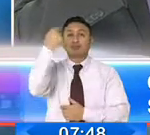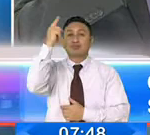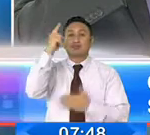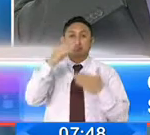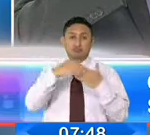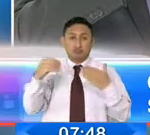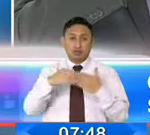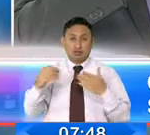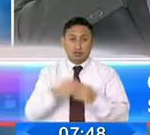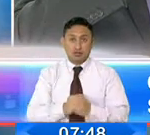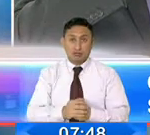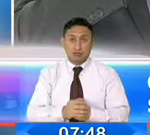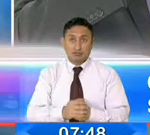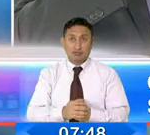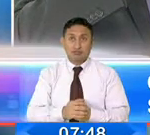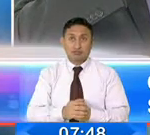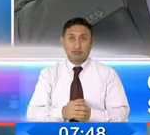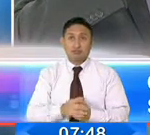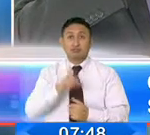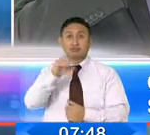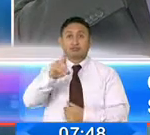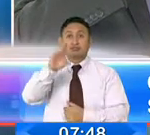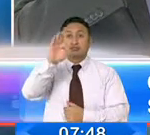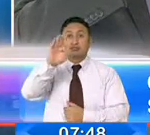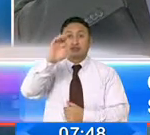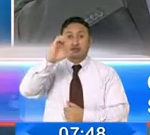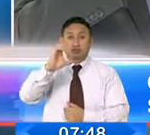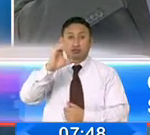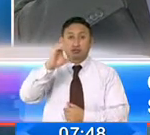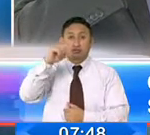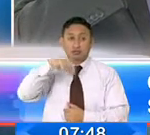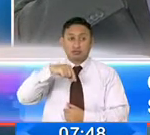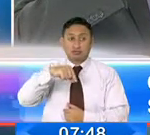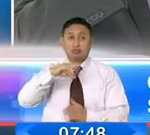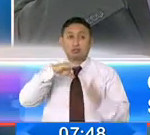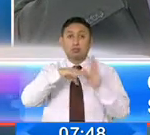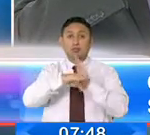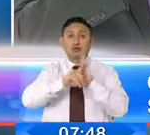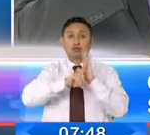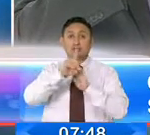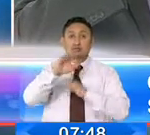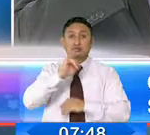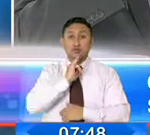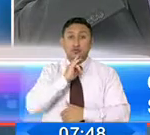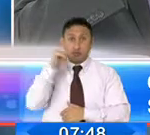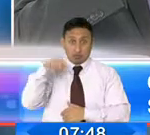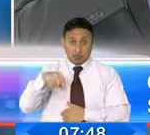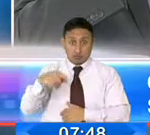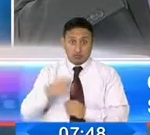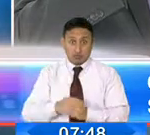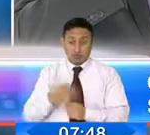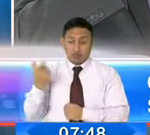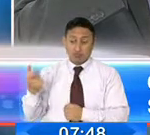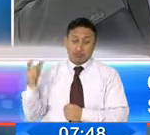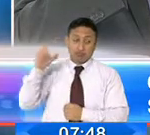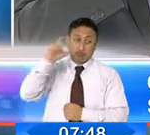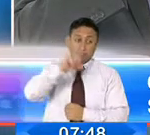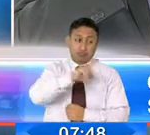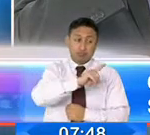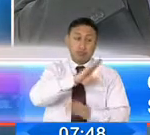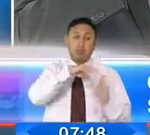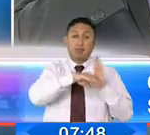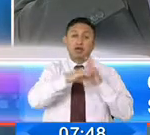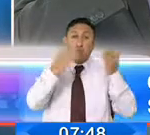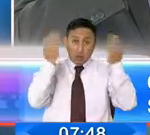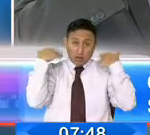del DFC, que es la una banca de desarrollo de Estados Unidos, han aterrizado a través del Banco de